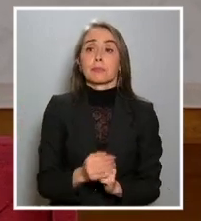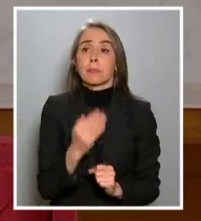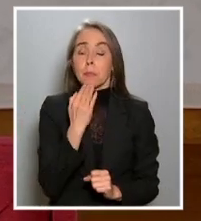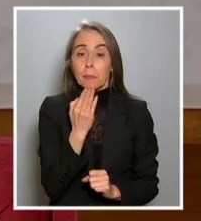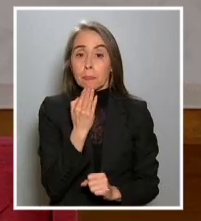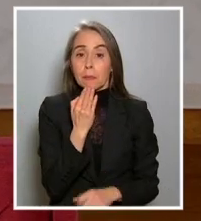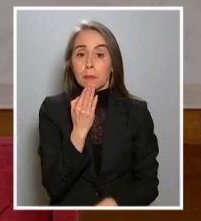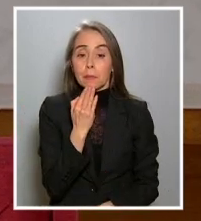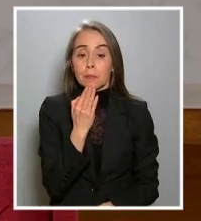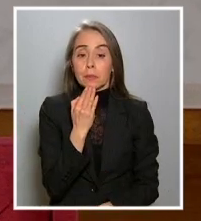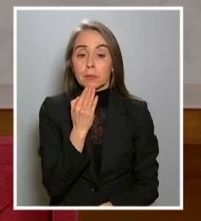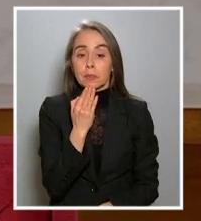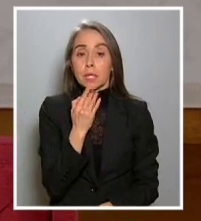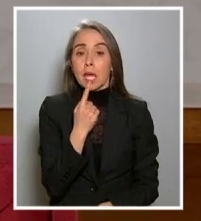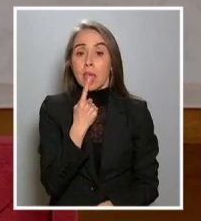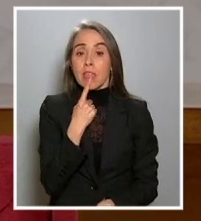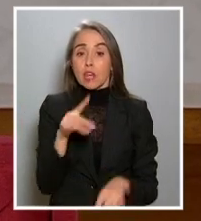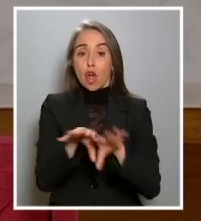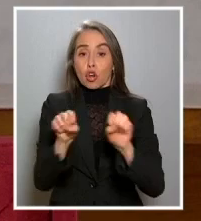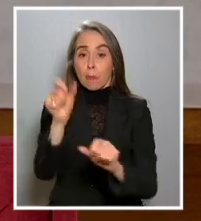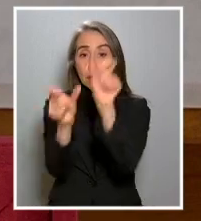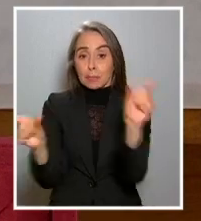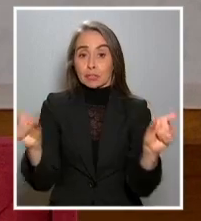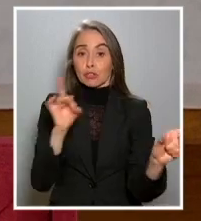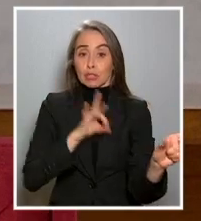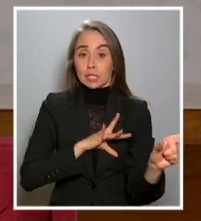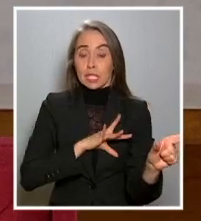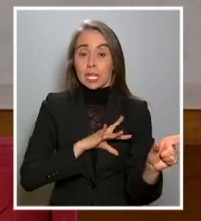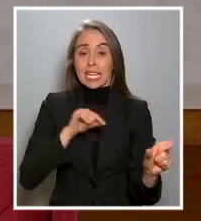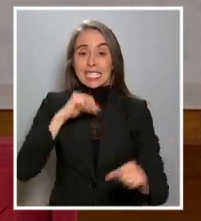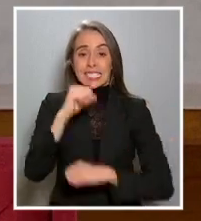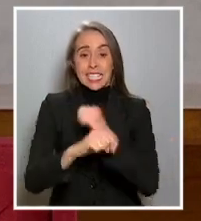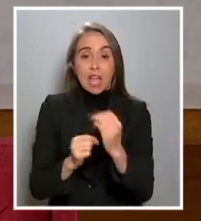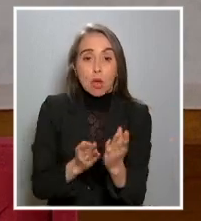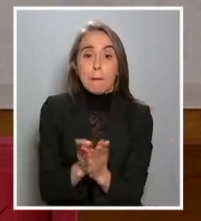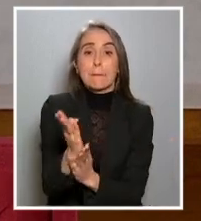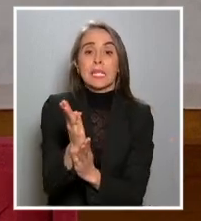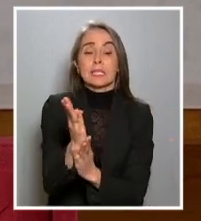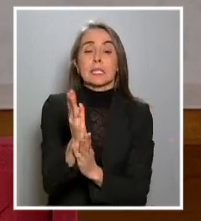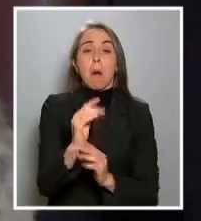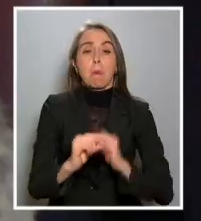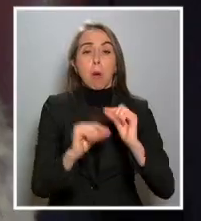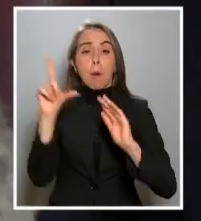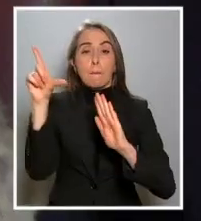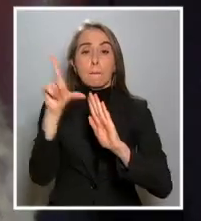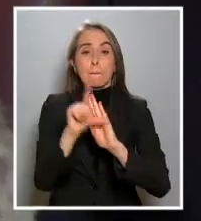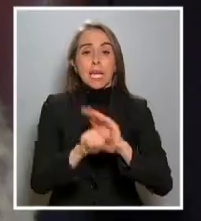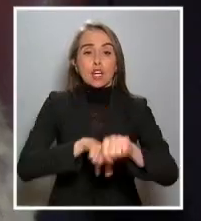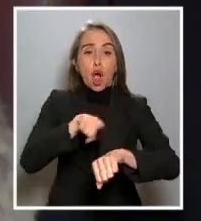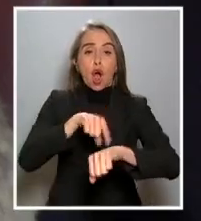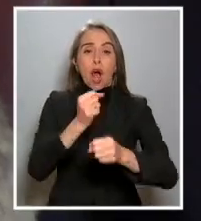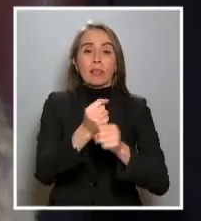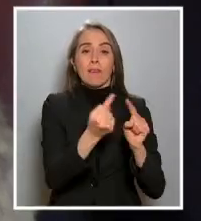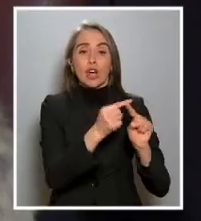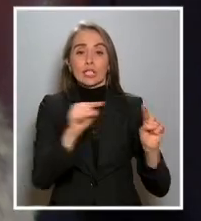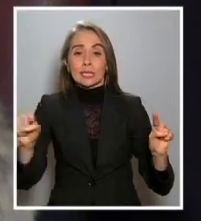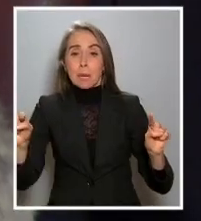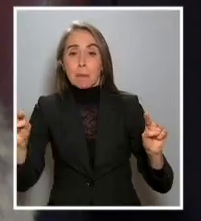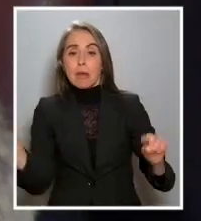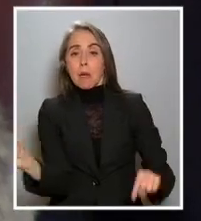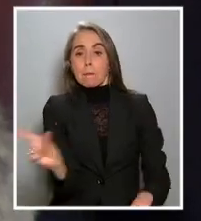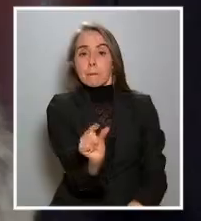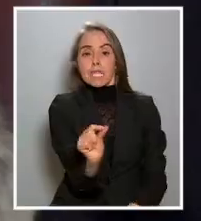Asimismo, comprometimos al país, este año cumplimos con iniciar la reducción progresiva de la jornada laboral a 40